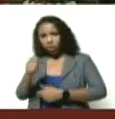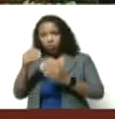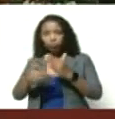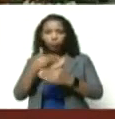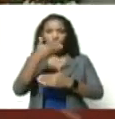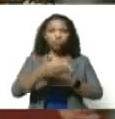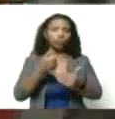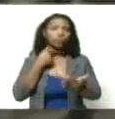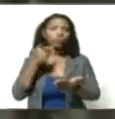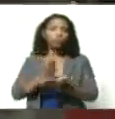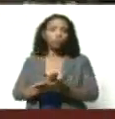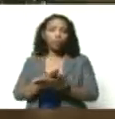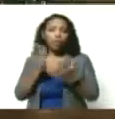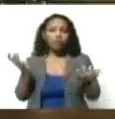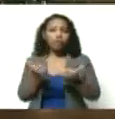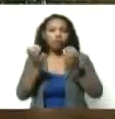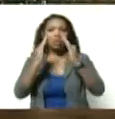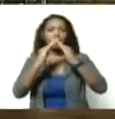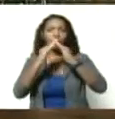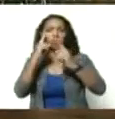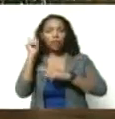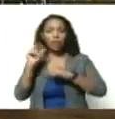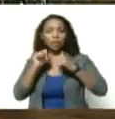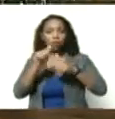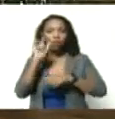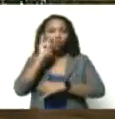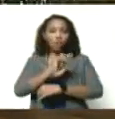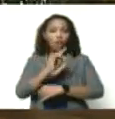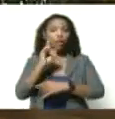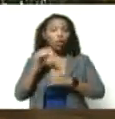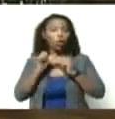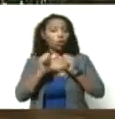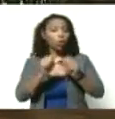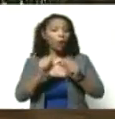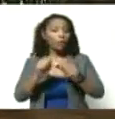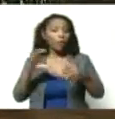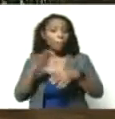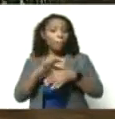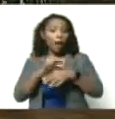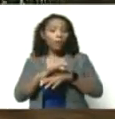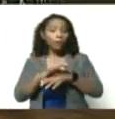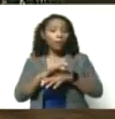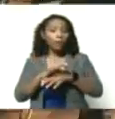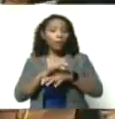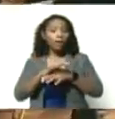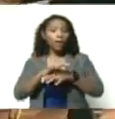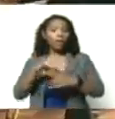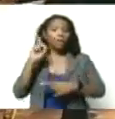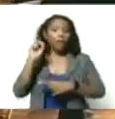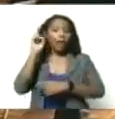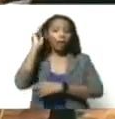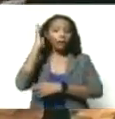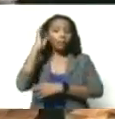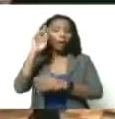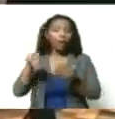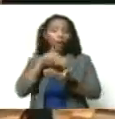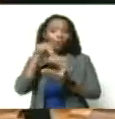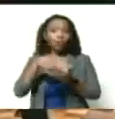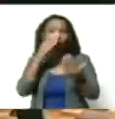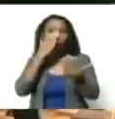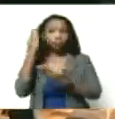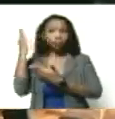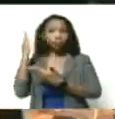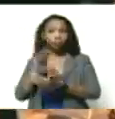Capilla Ardiente que inició este lunes y que continúa este martes en el Salón Elíptico del Palacio Federal